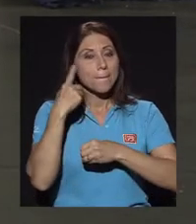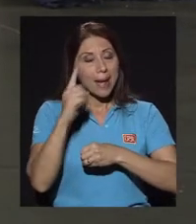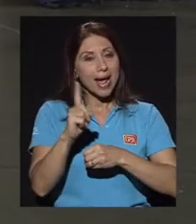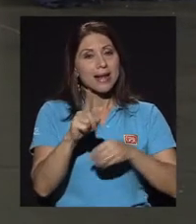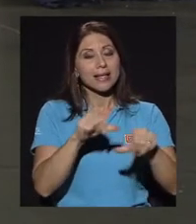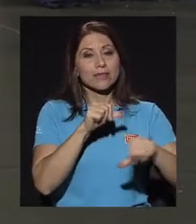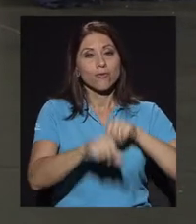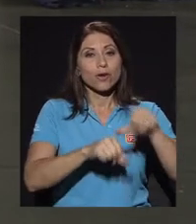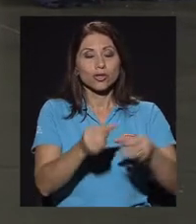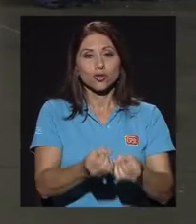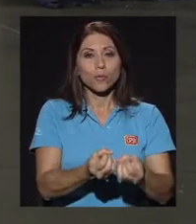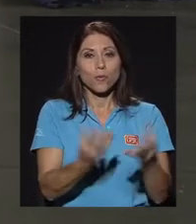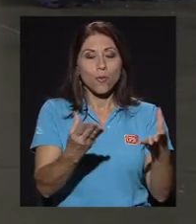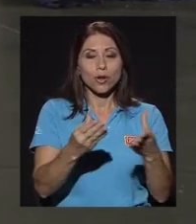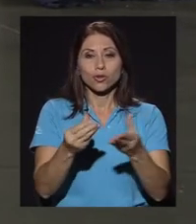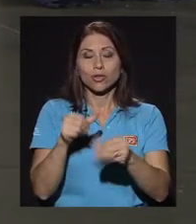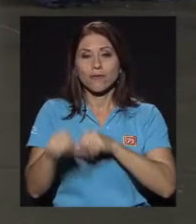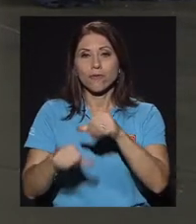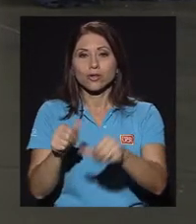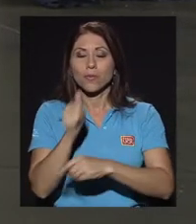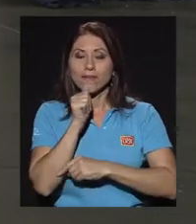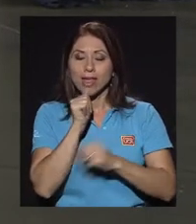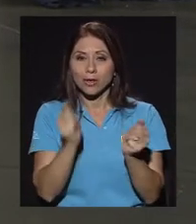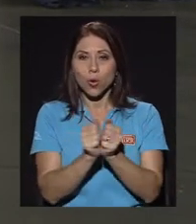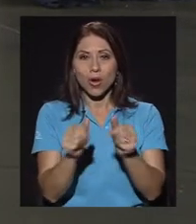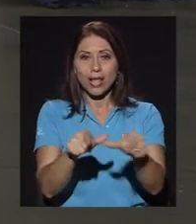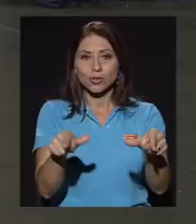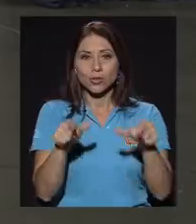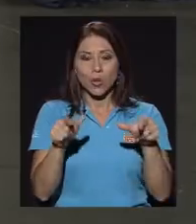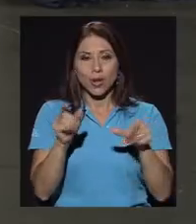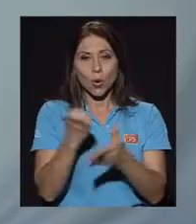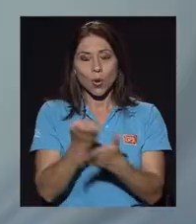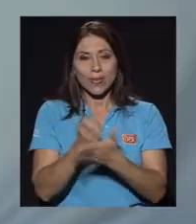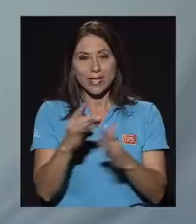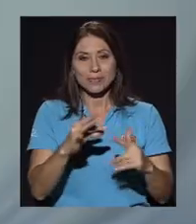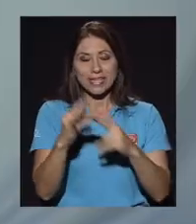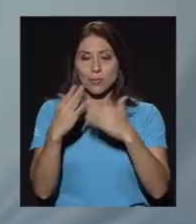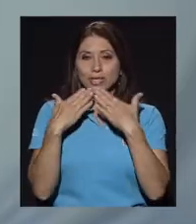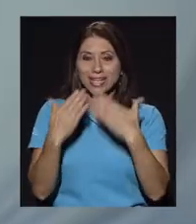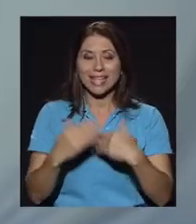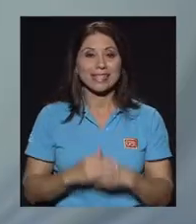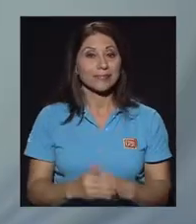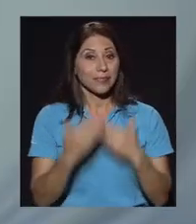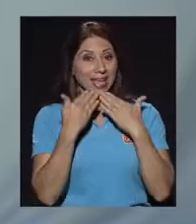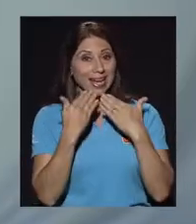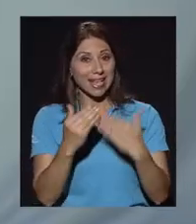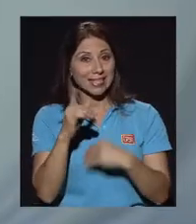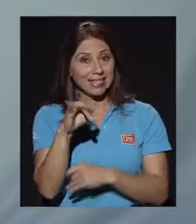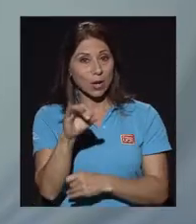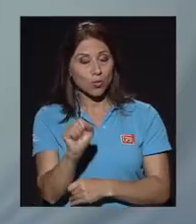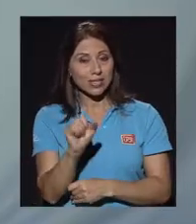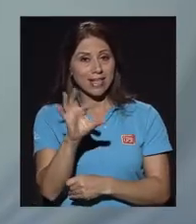privados y públicos con la zona económica especial. Muchas gracias. Muchas gracias a don Luis Fernando.